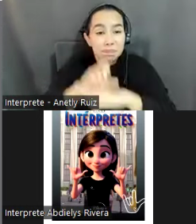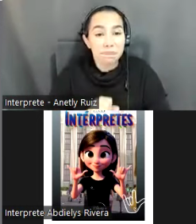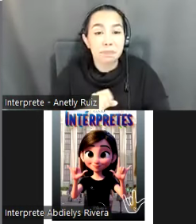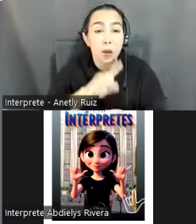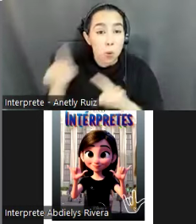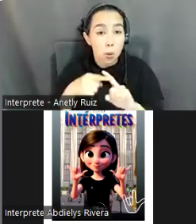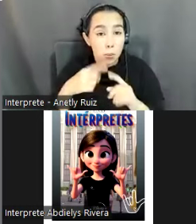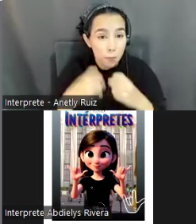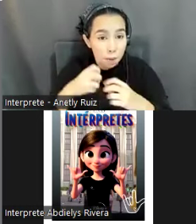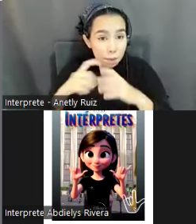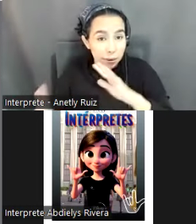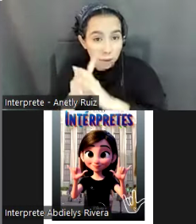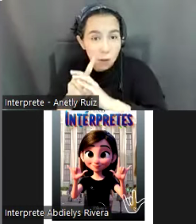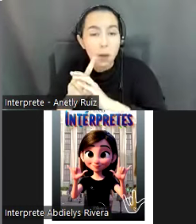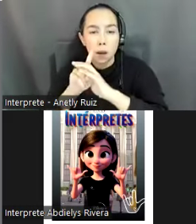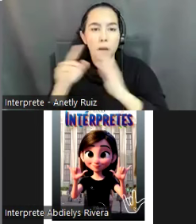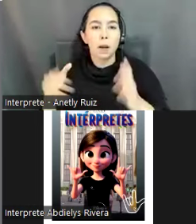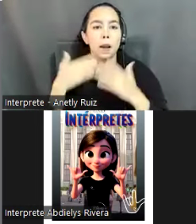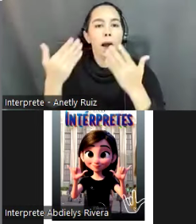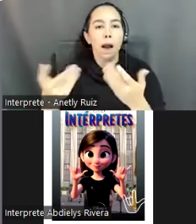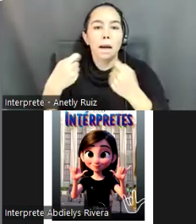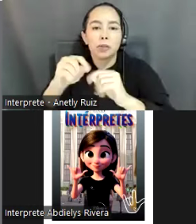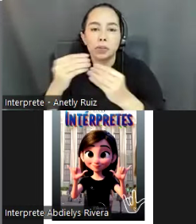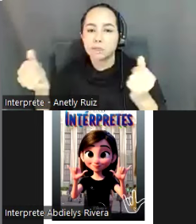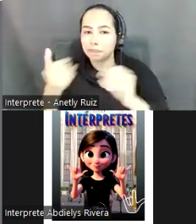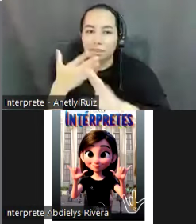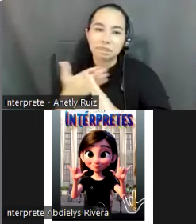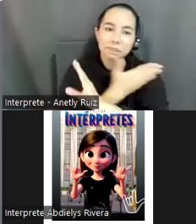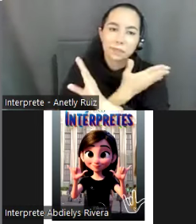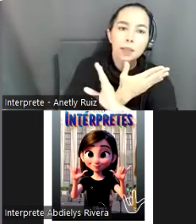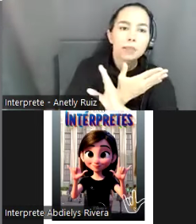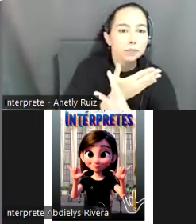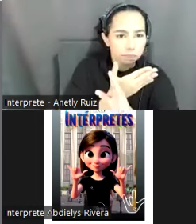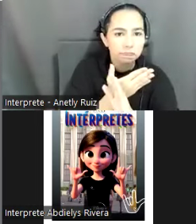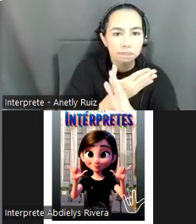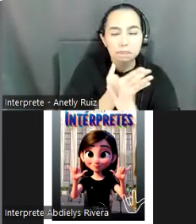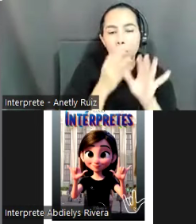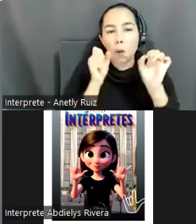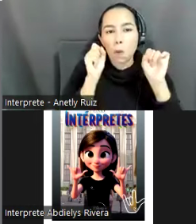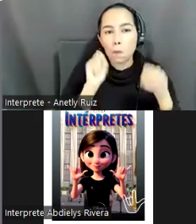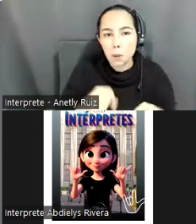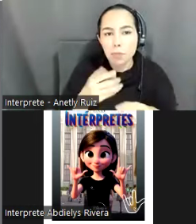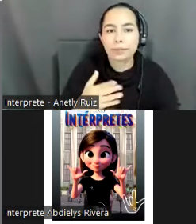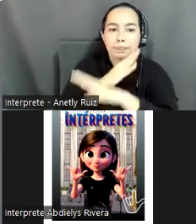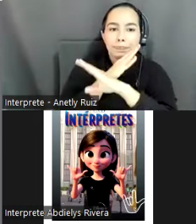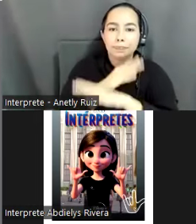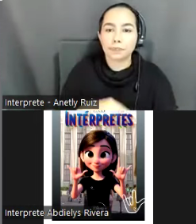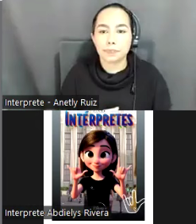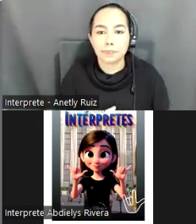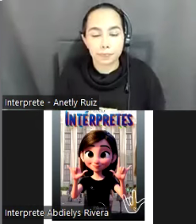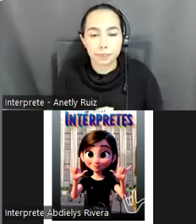ni de manera preventiva. Y esto es algo que uno lo escucha, los que estudiamos en salud pública sabemos